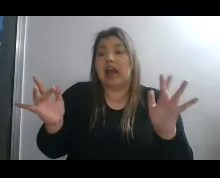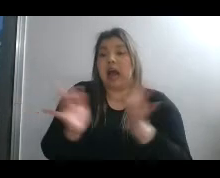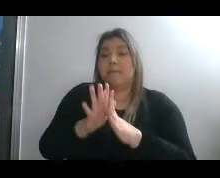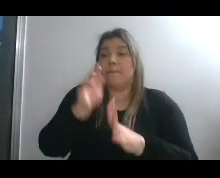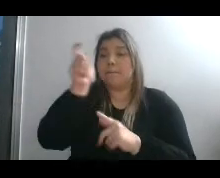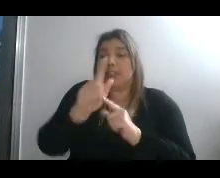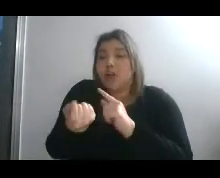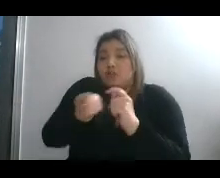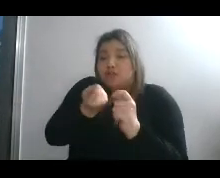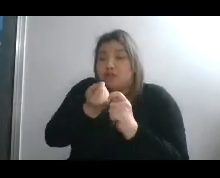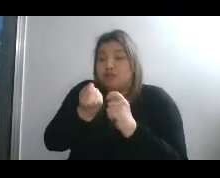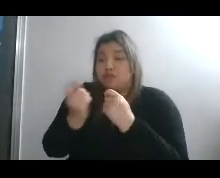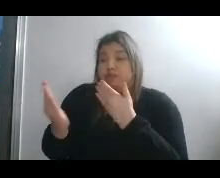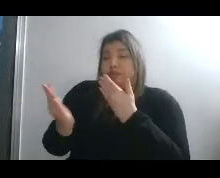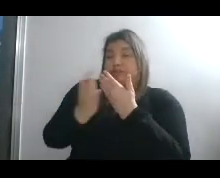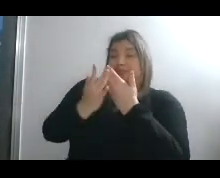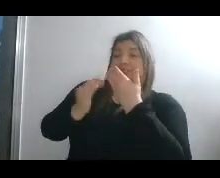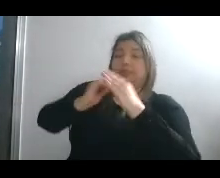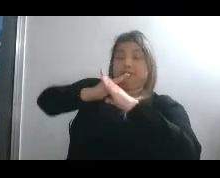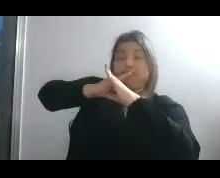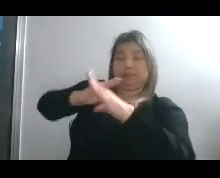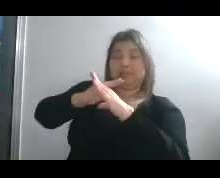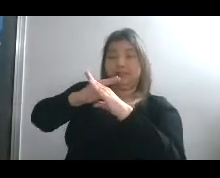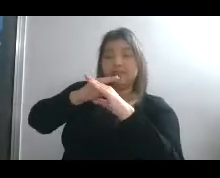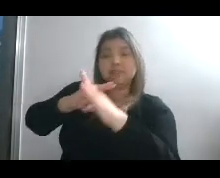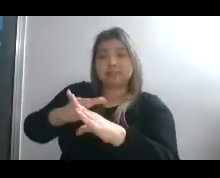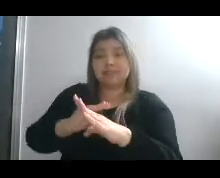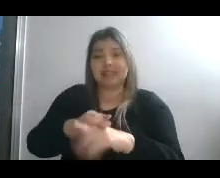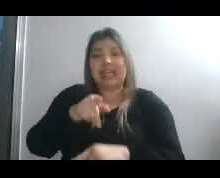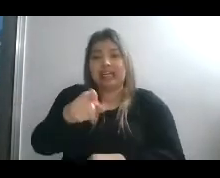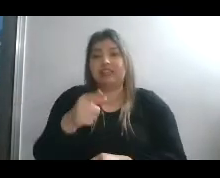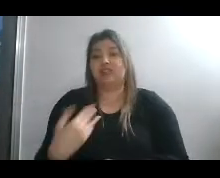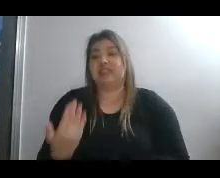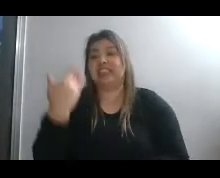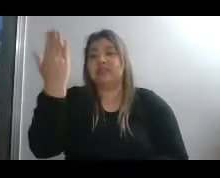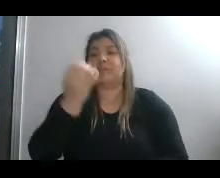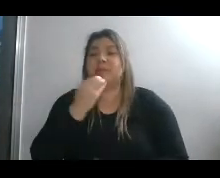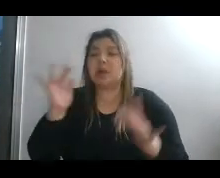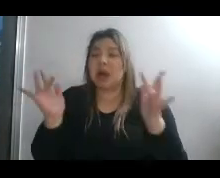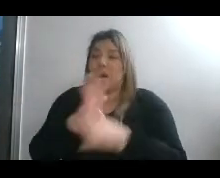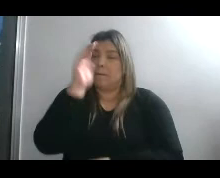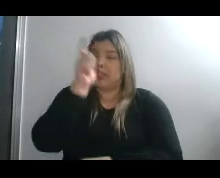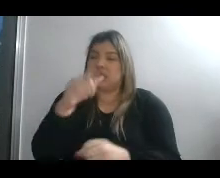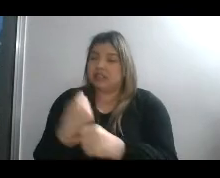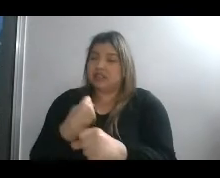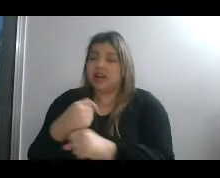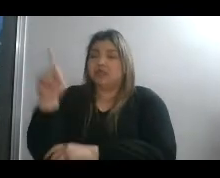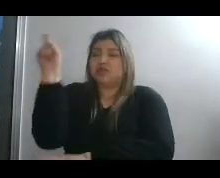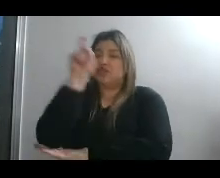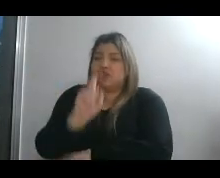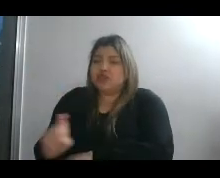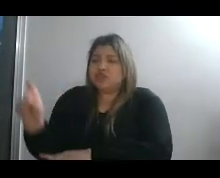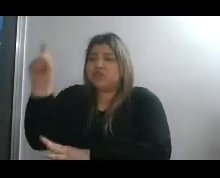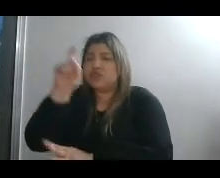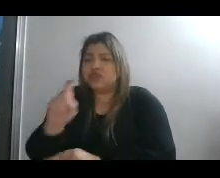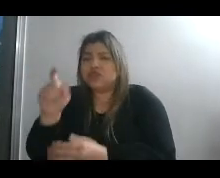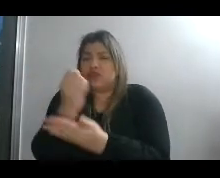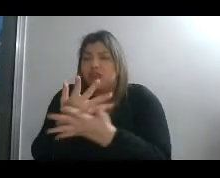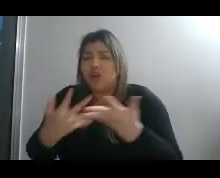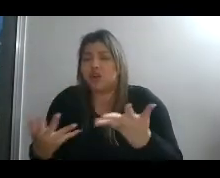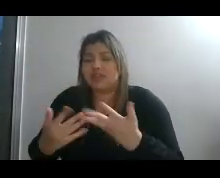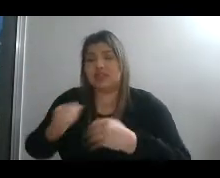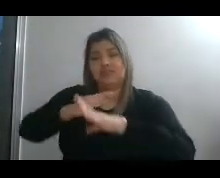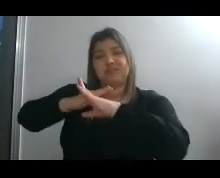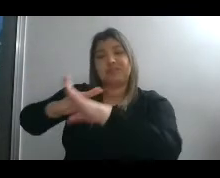uso en procedimientos en donde se generan aerosoles y su manipulación exige tener las manos